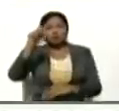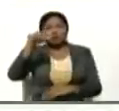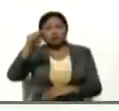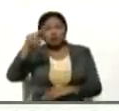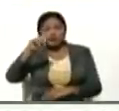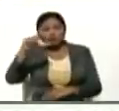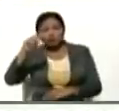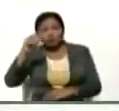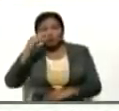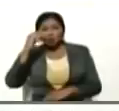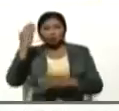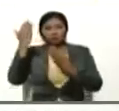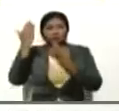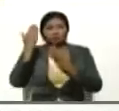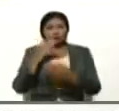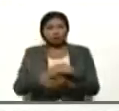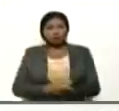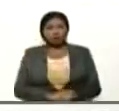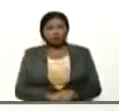Moreno.